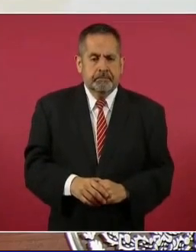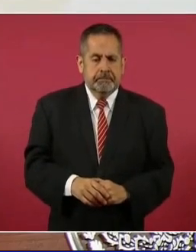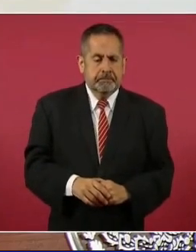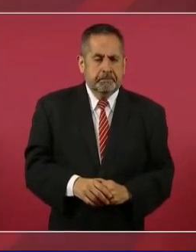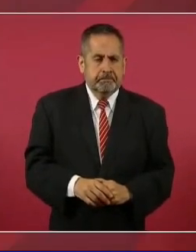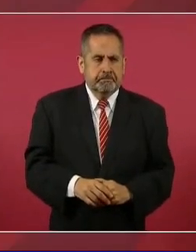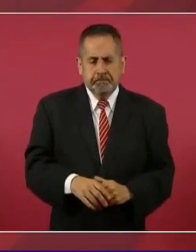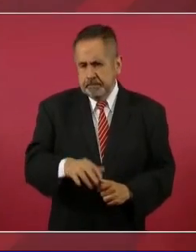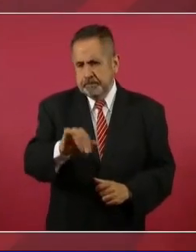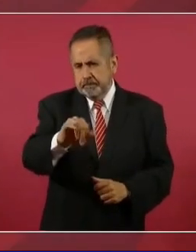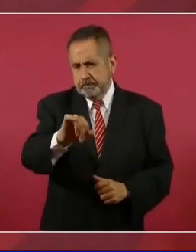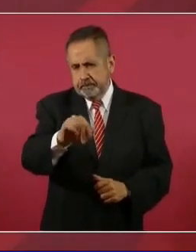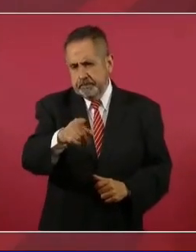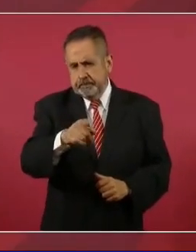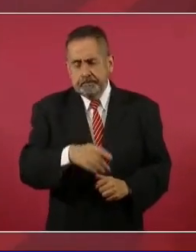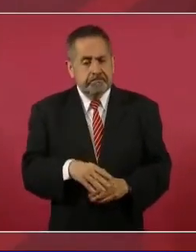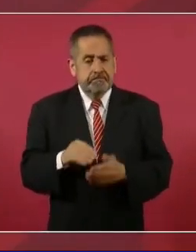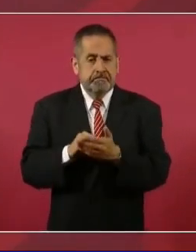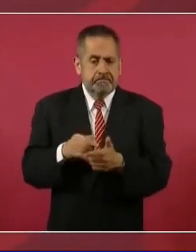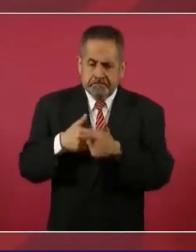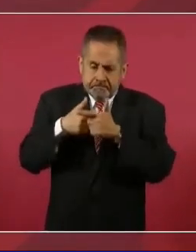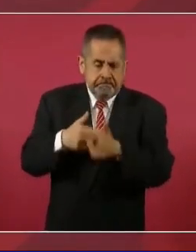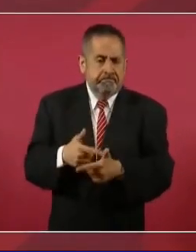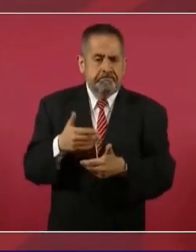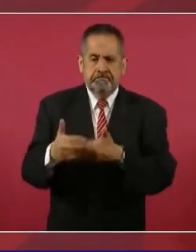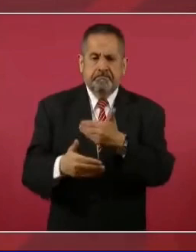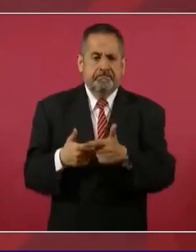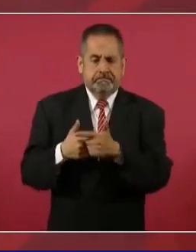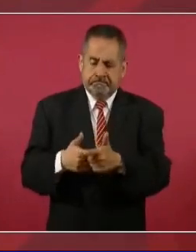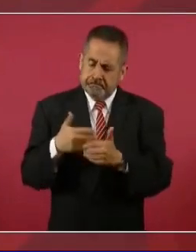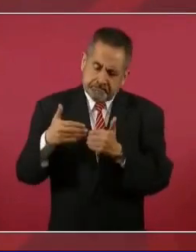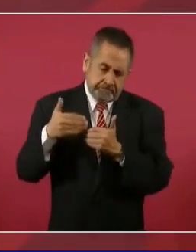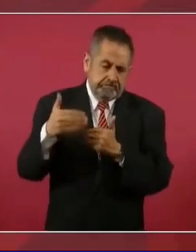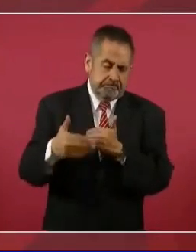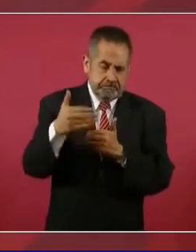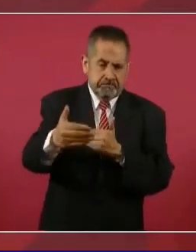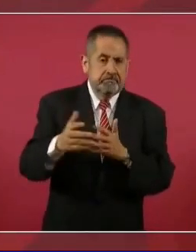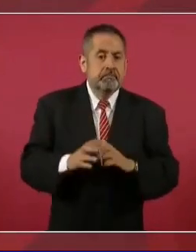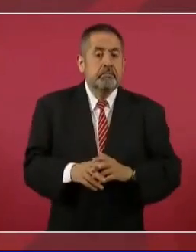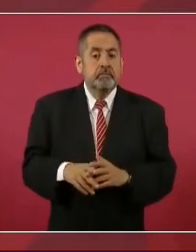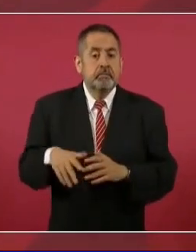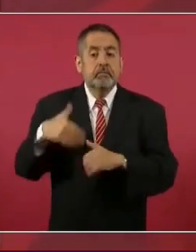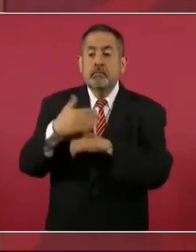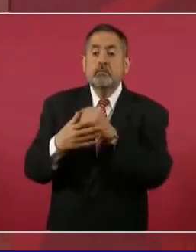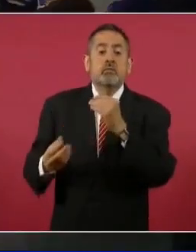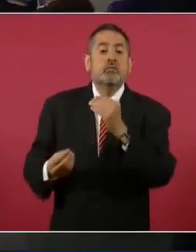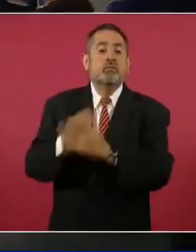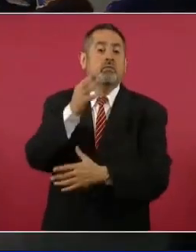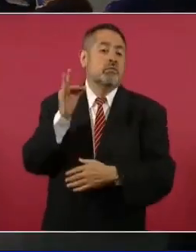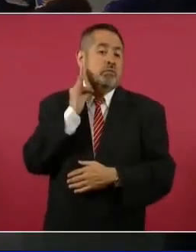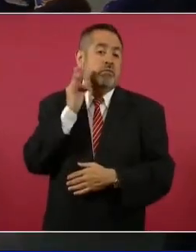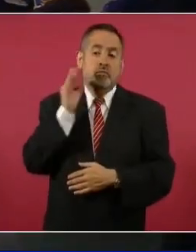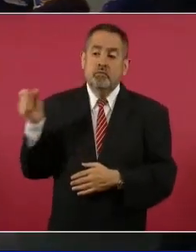Sí, y vamos a seguir adelante. Y el nuevo fiscal